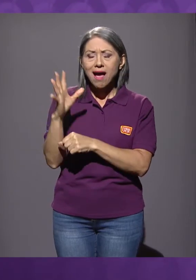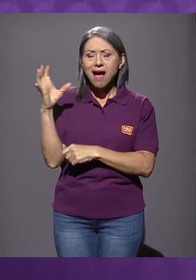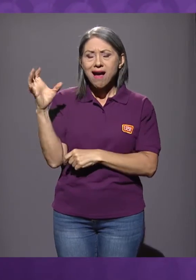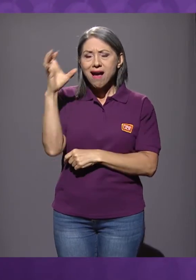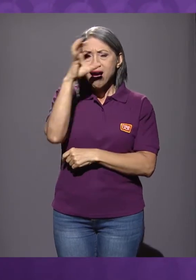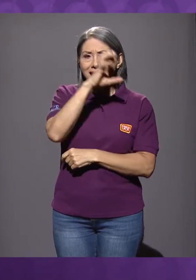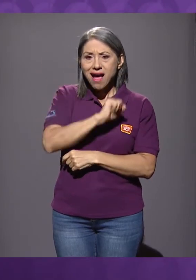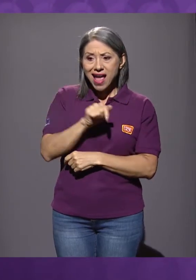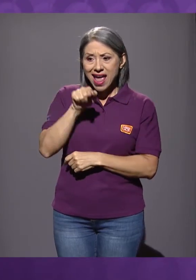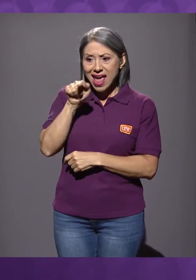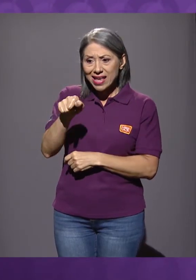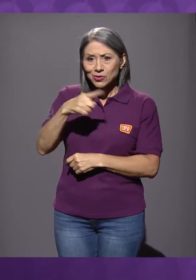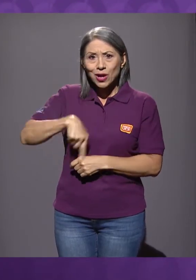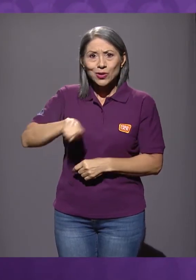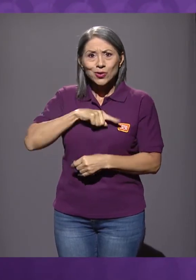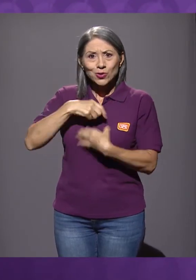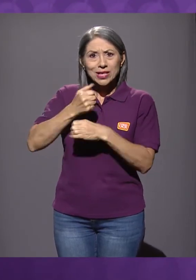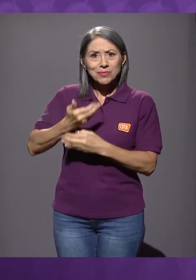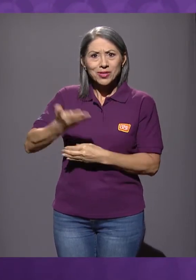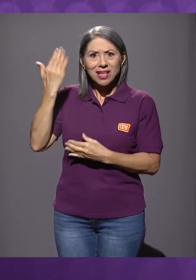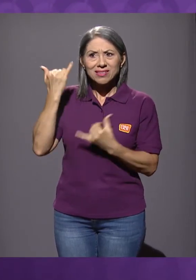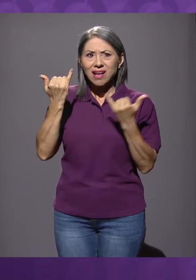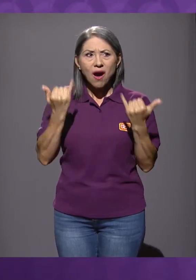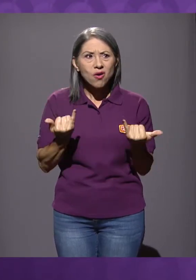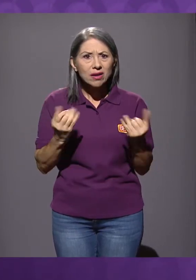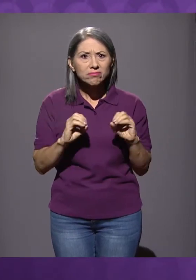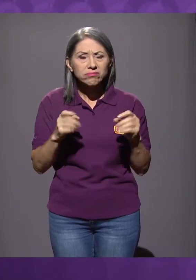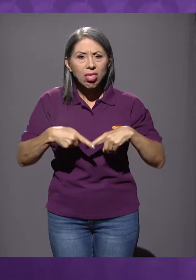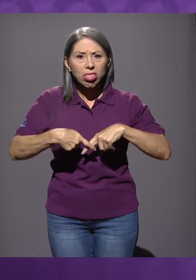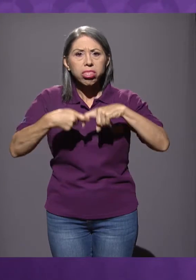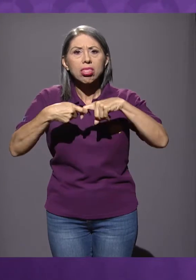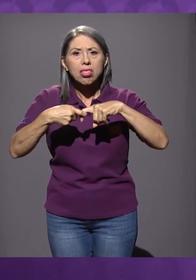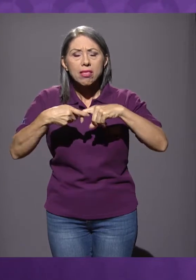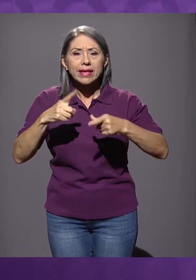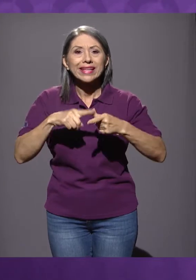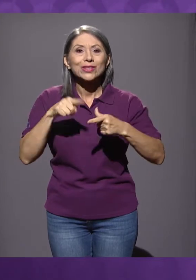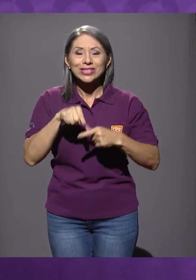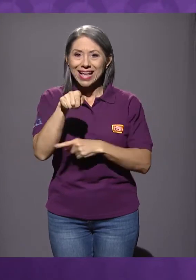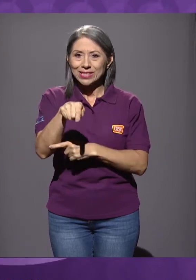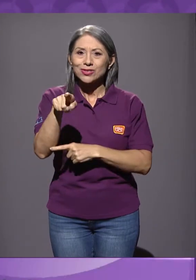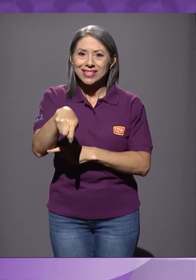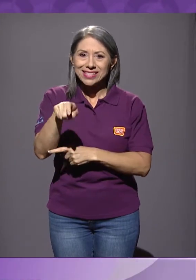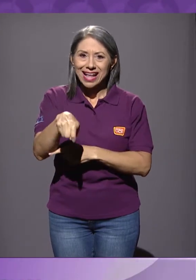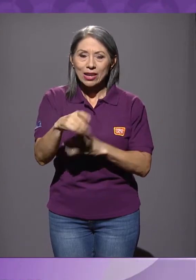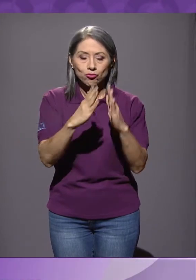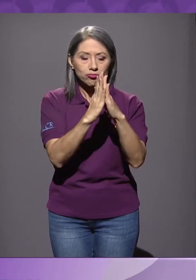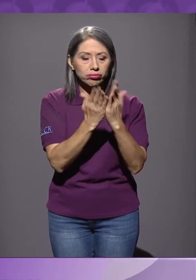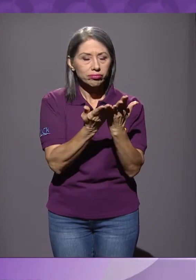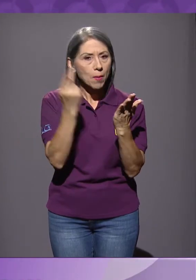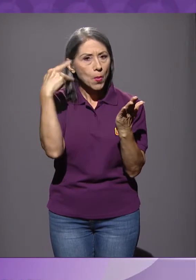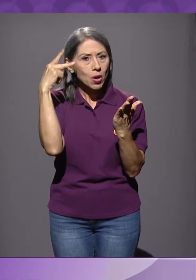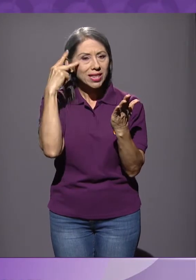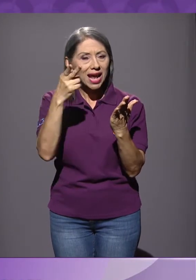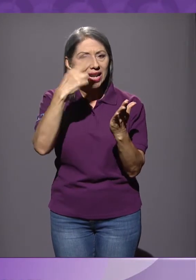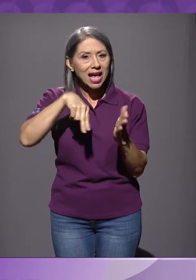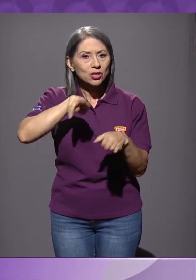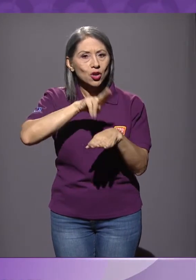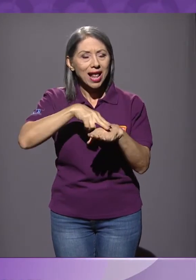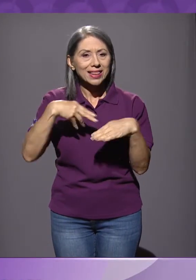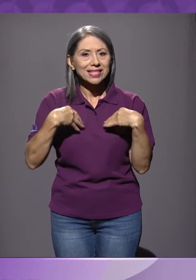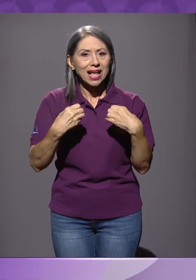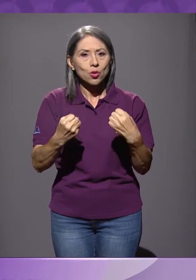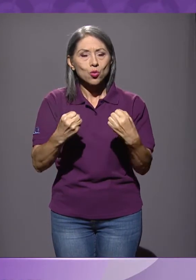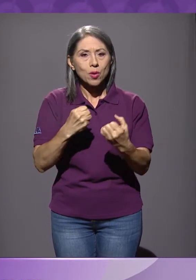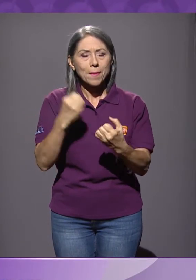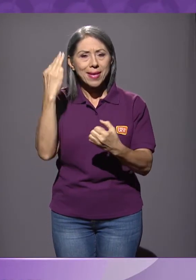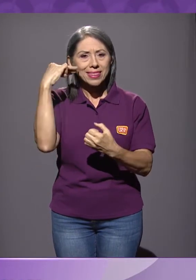ofreciendo en estos momentos queda completamente nulo. Entonces, eso es necesario de la política también nacional de salud mental, que nosotros lo